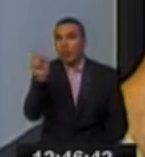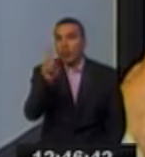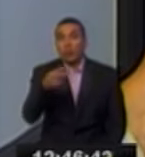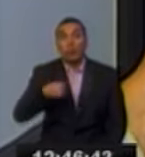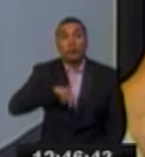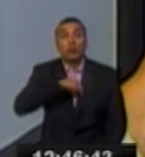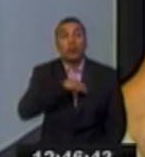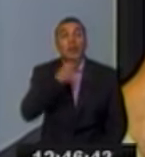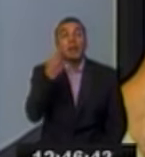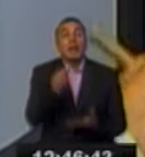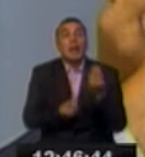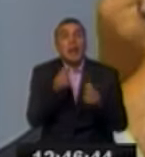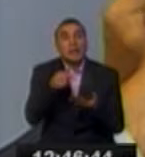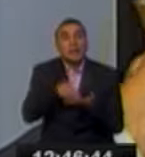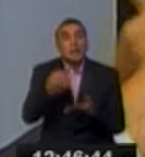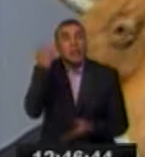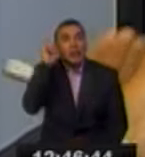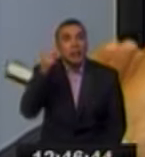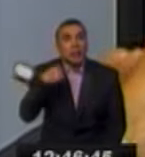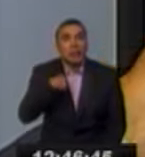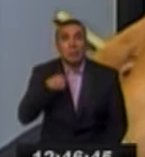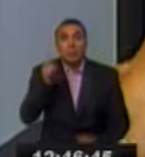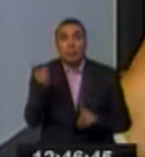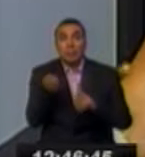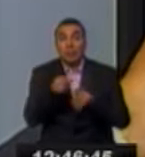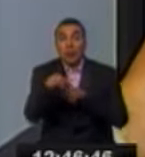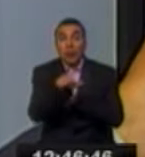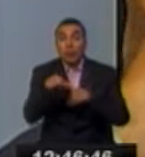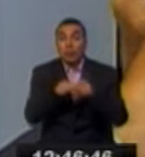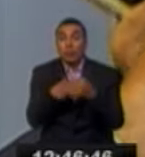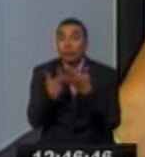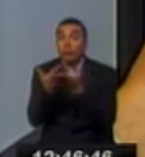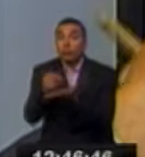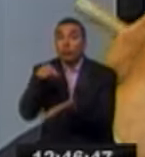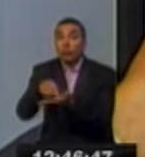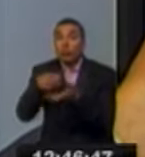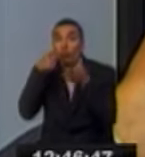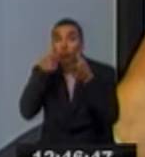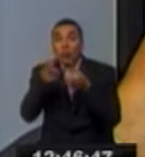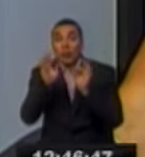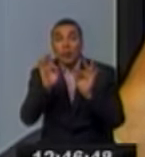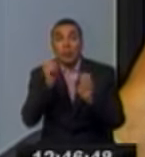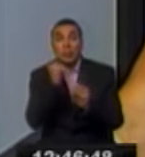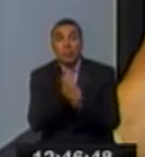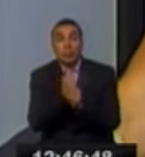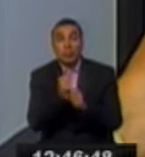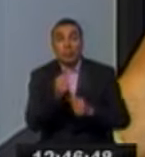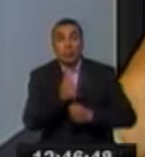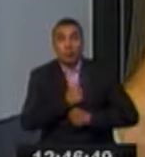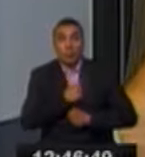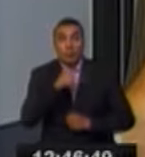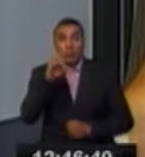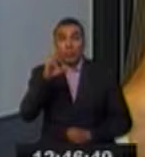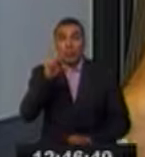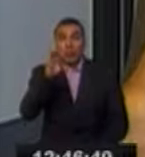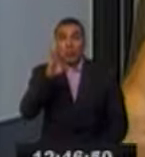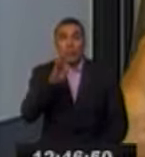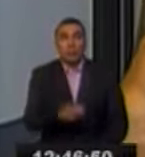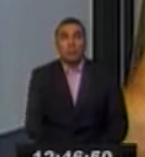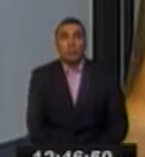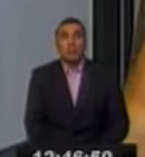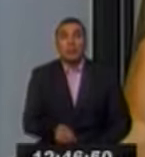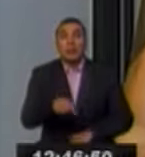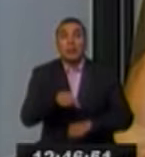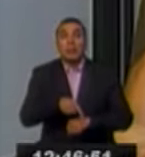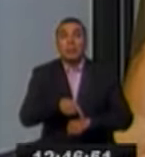estamos entregando es una administración con el objetivo de cuidar lo que son los bienes de los ecuatorianos. Se concesionaría por el